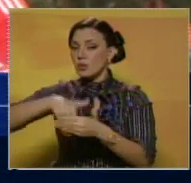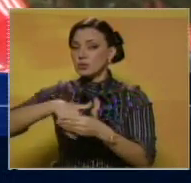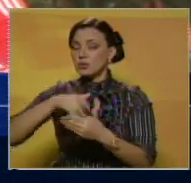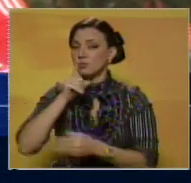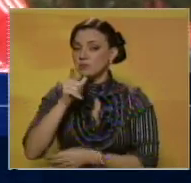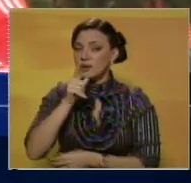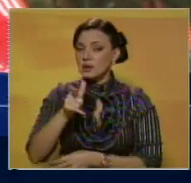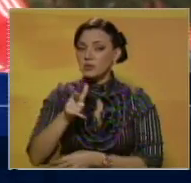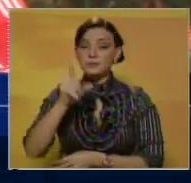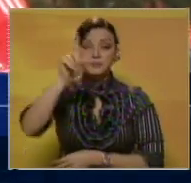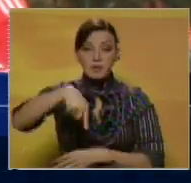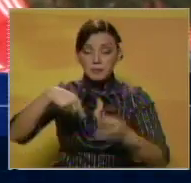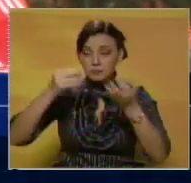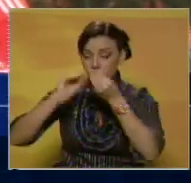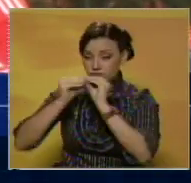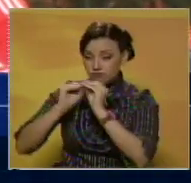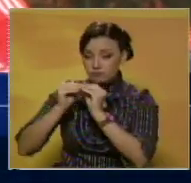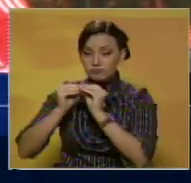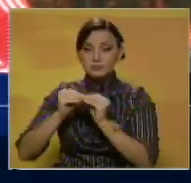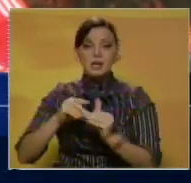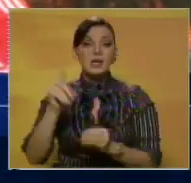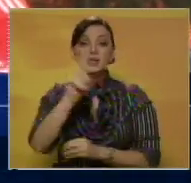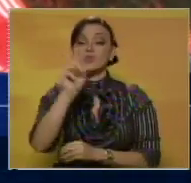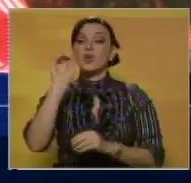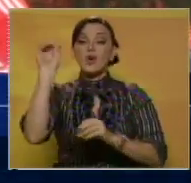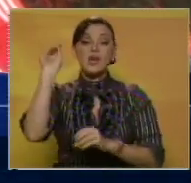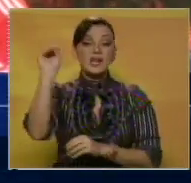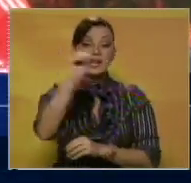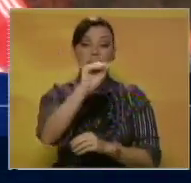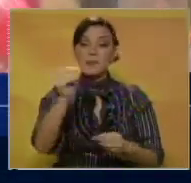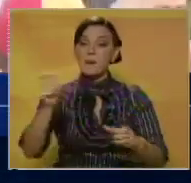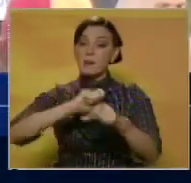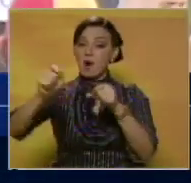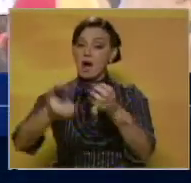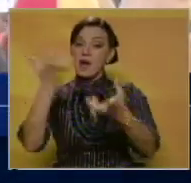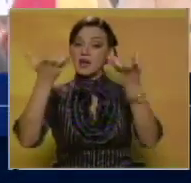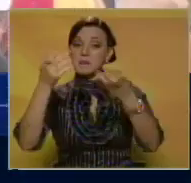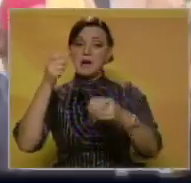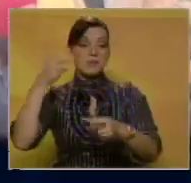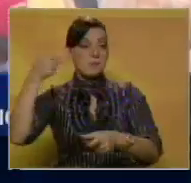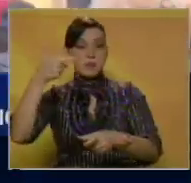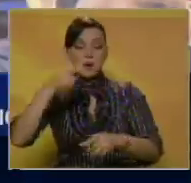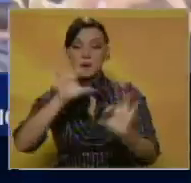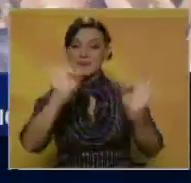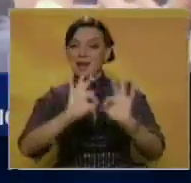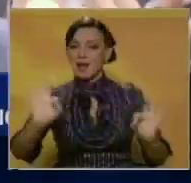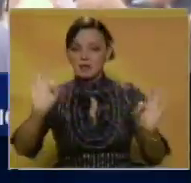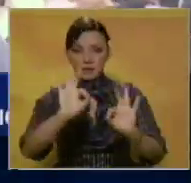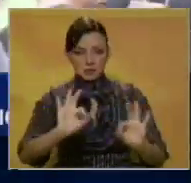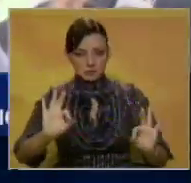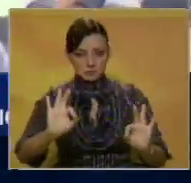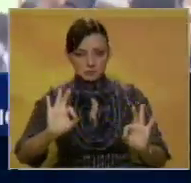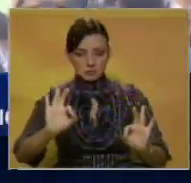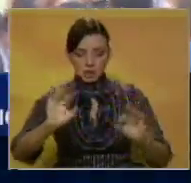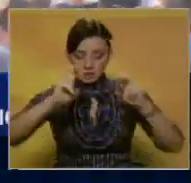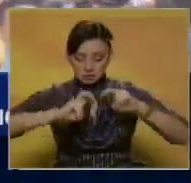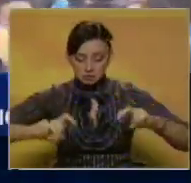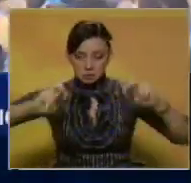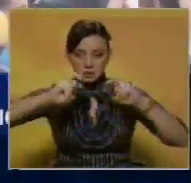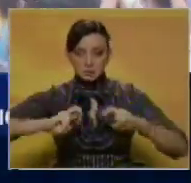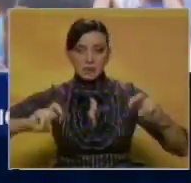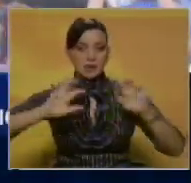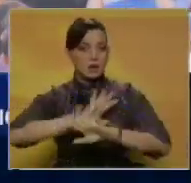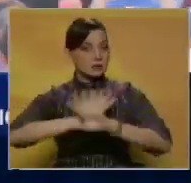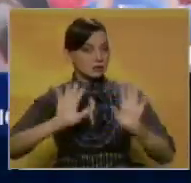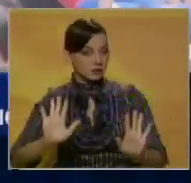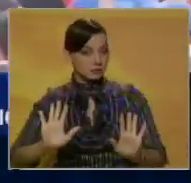correctivos constitucionales y legales sin llamar a quemar ni a matar a nadie. El mandatario nacional recibió en Miraflores a trabajadores de la